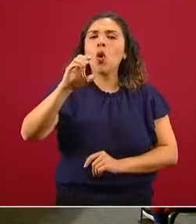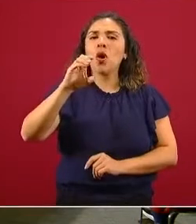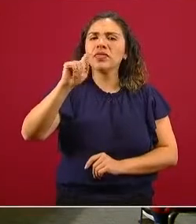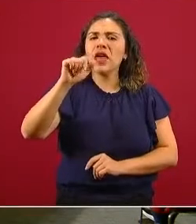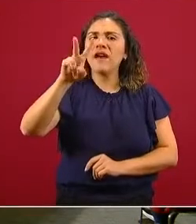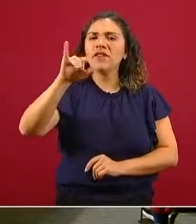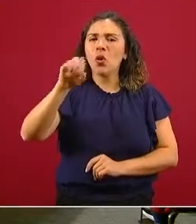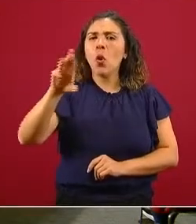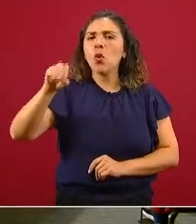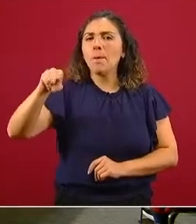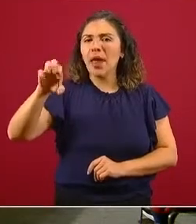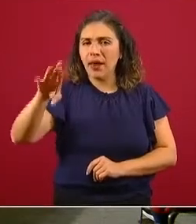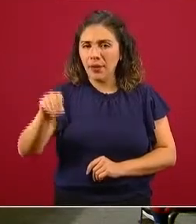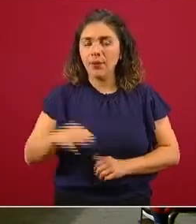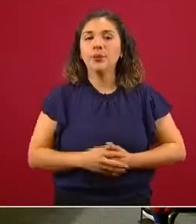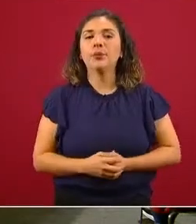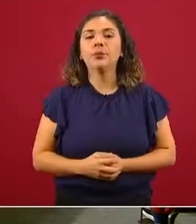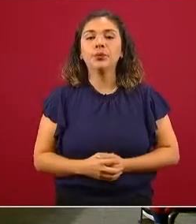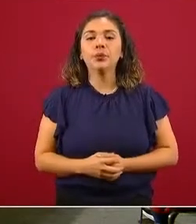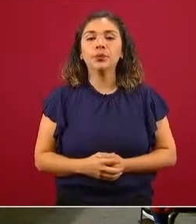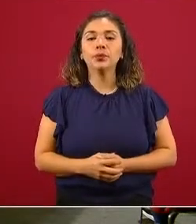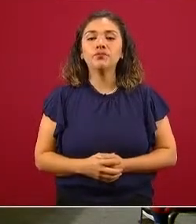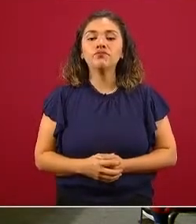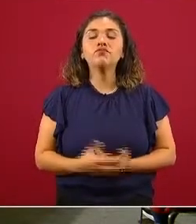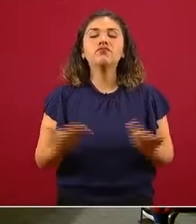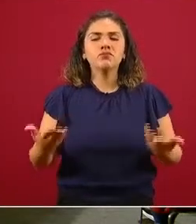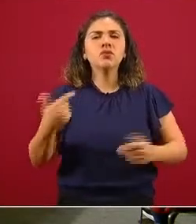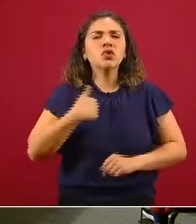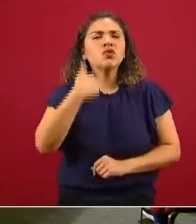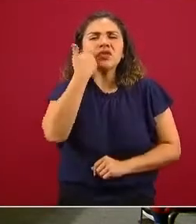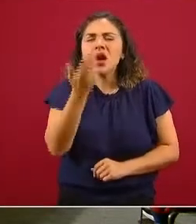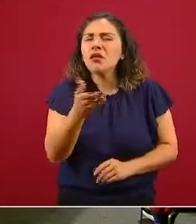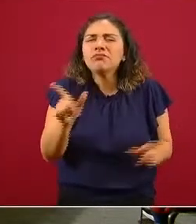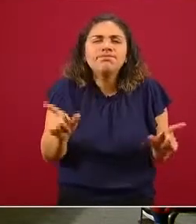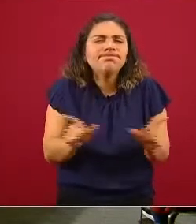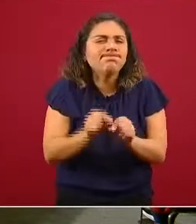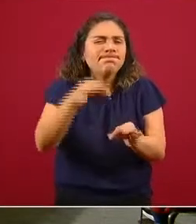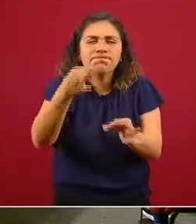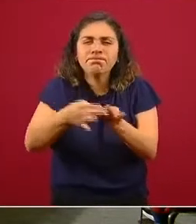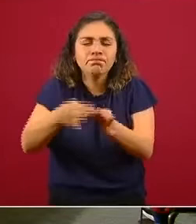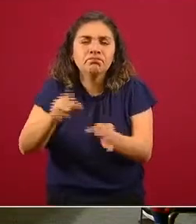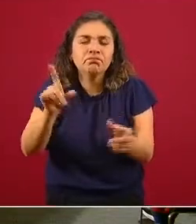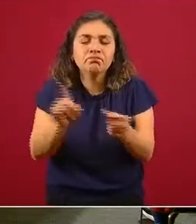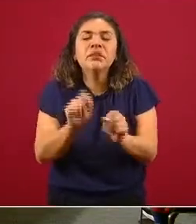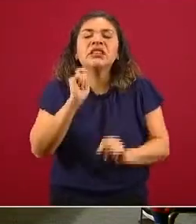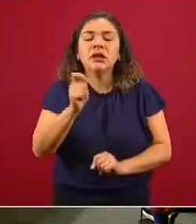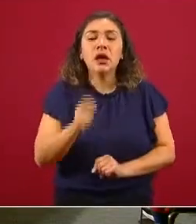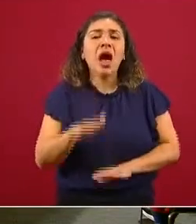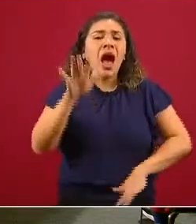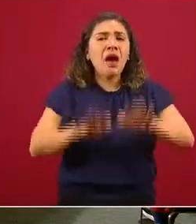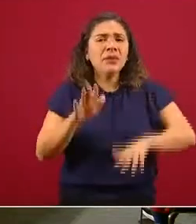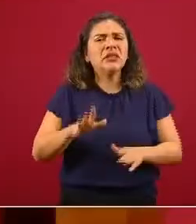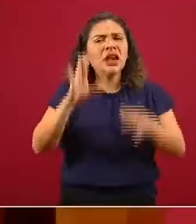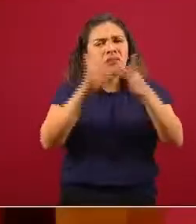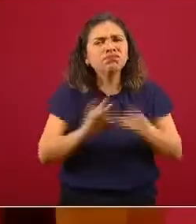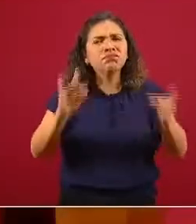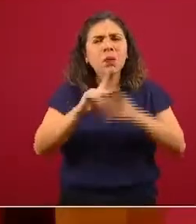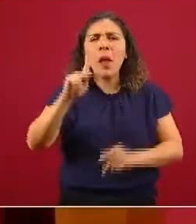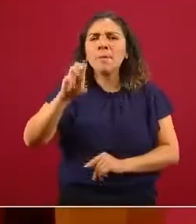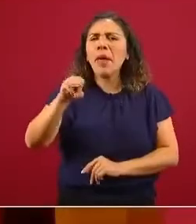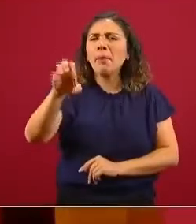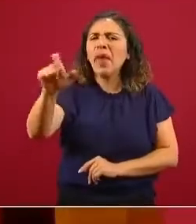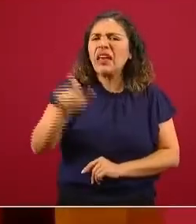Oropesa. Bueno, quisiera ser muy puntual, porque cuando uno habla de Pemex, nada